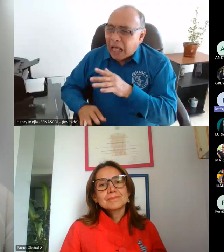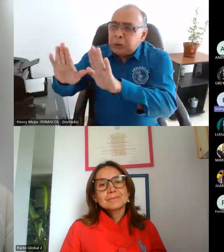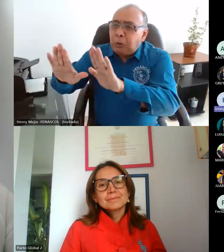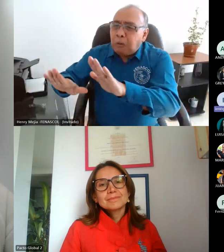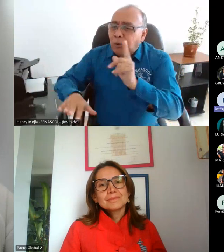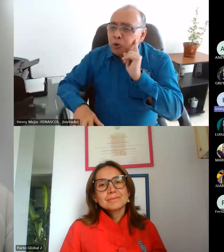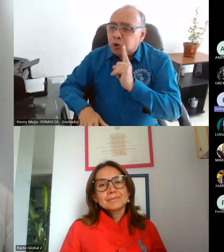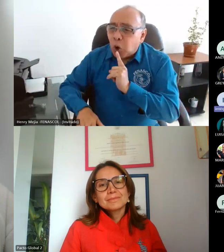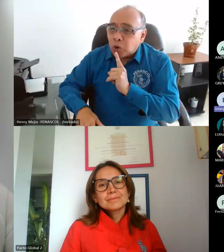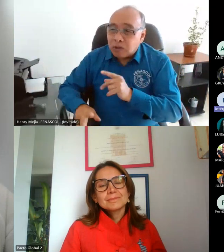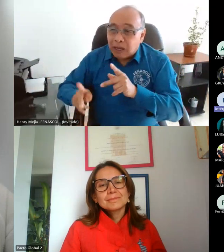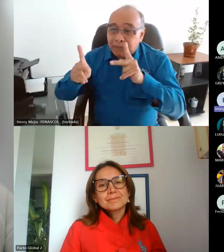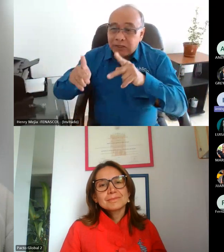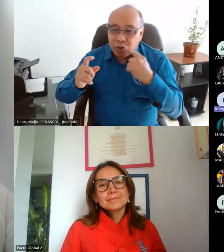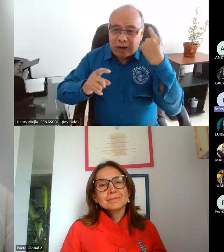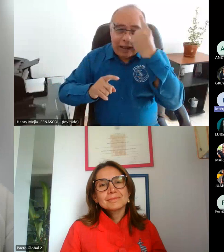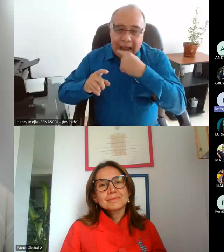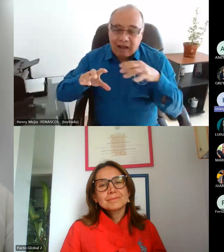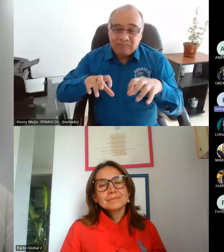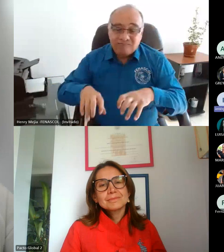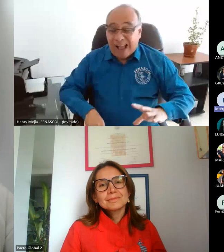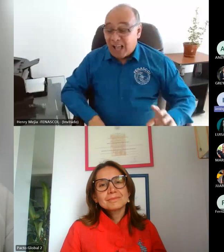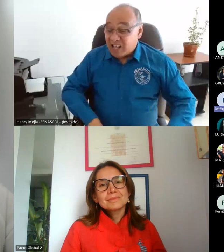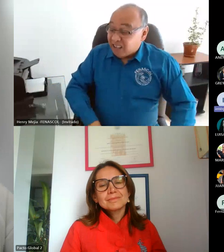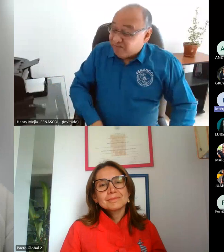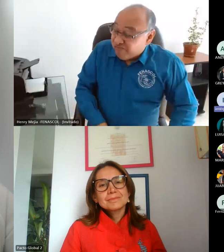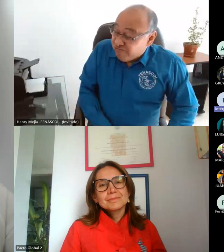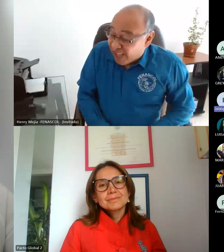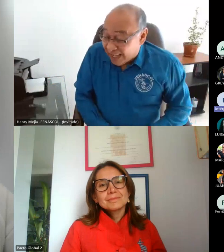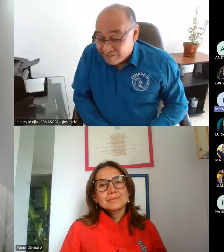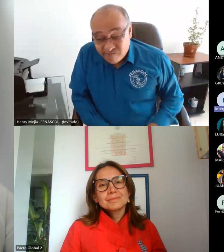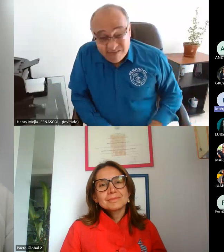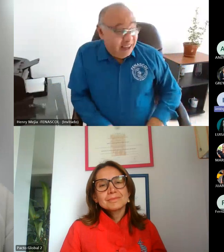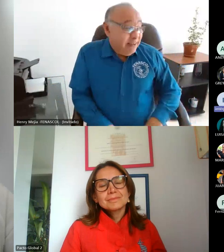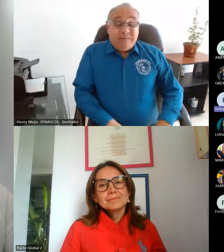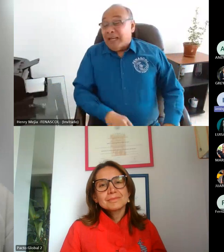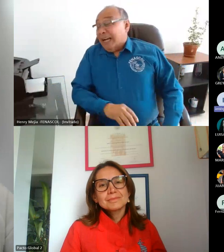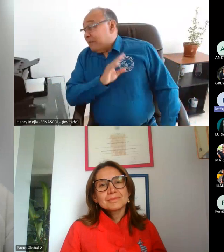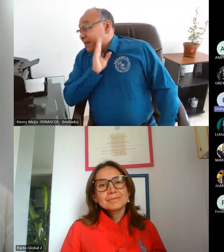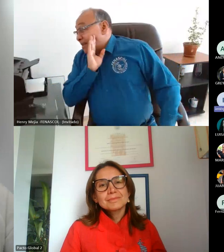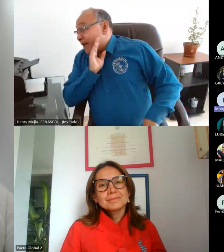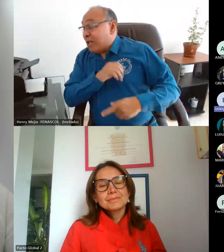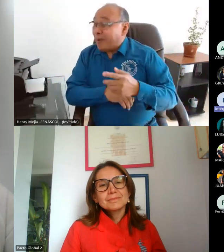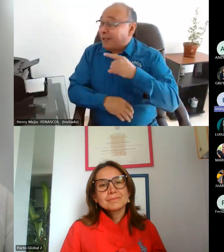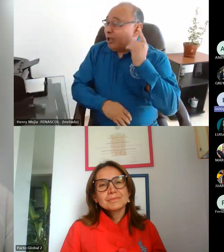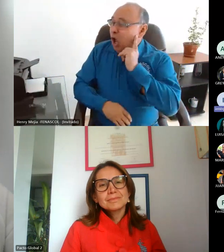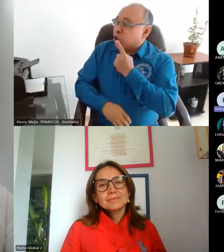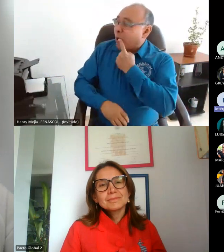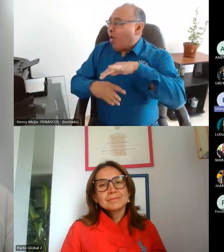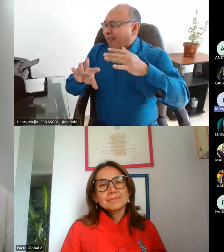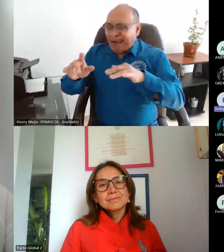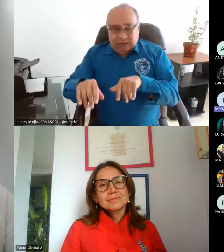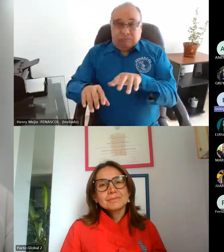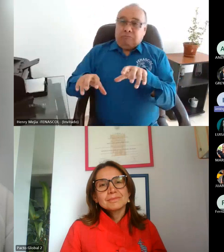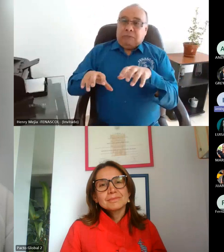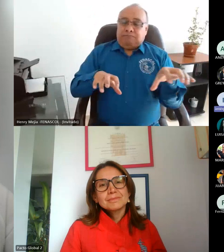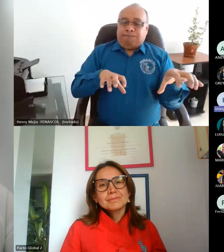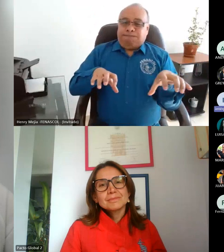una camisa y la persona pues yo le digo que soy una persona sorda pero inmediatamente qui me atiende Pues con sus